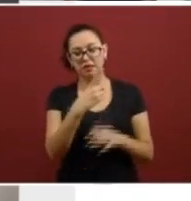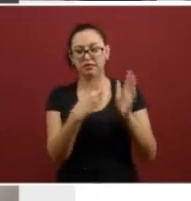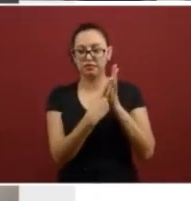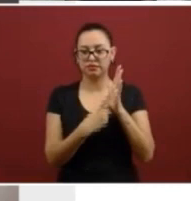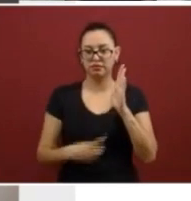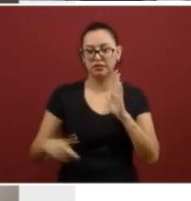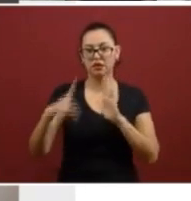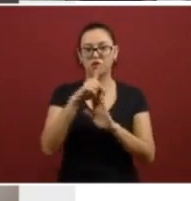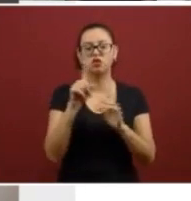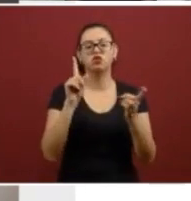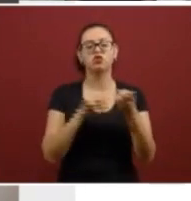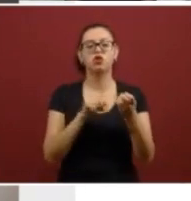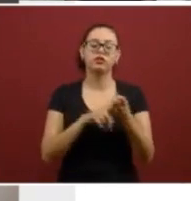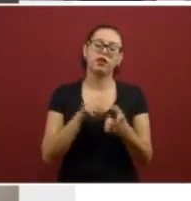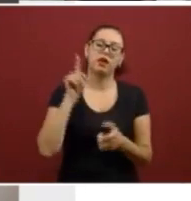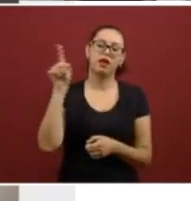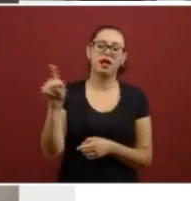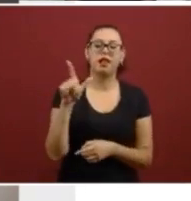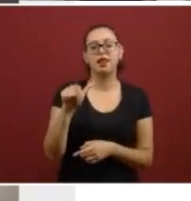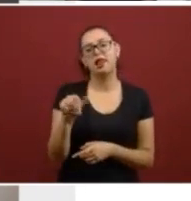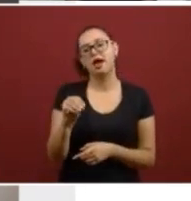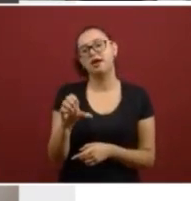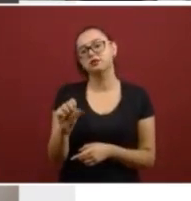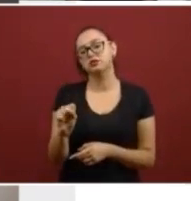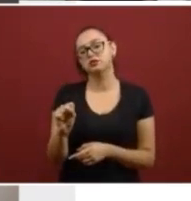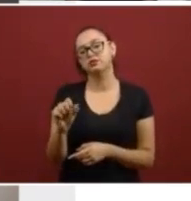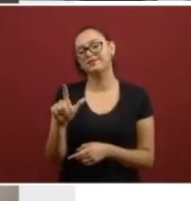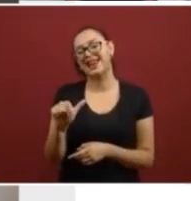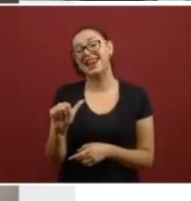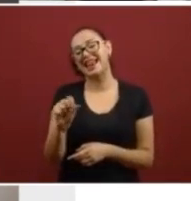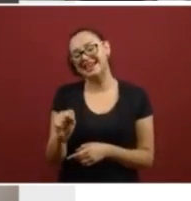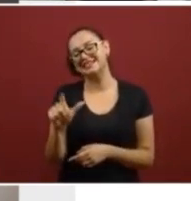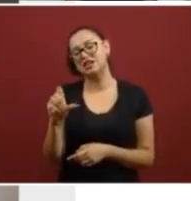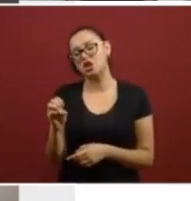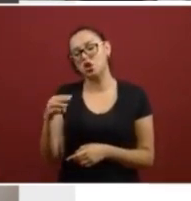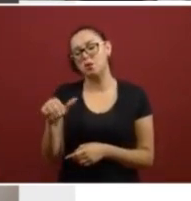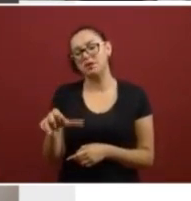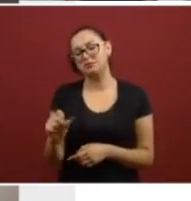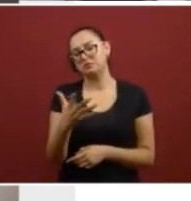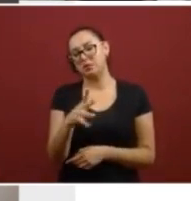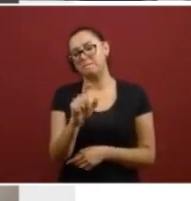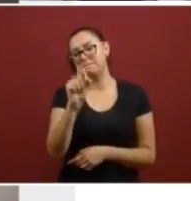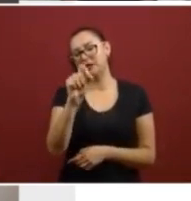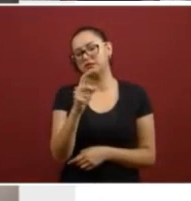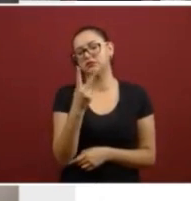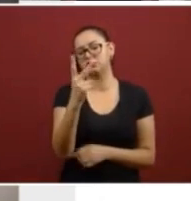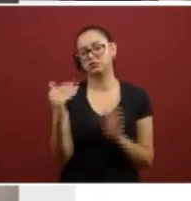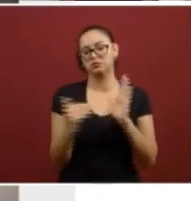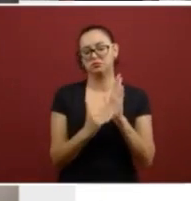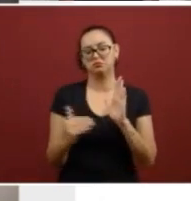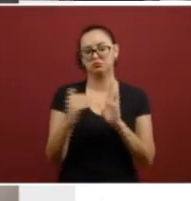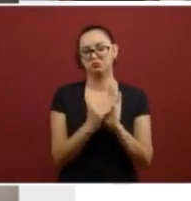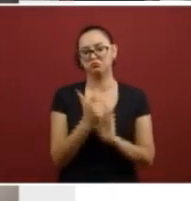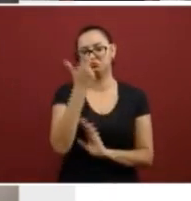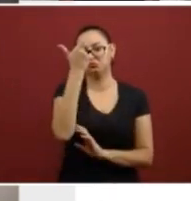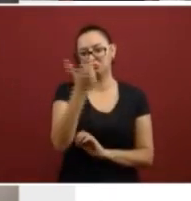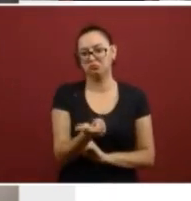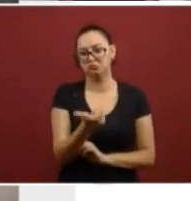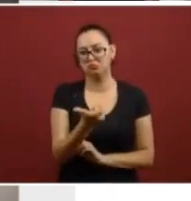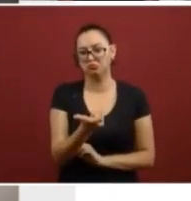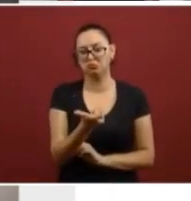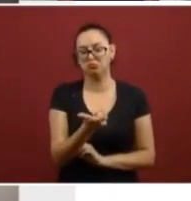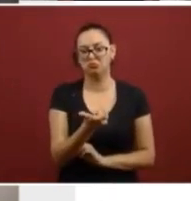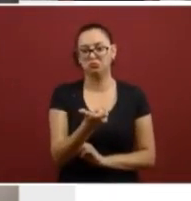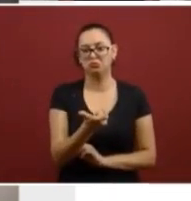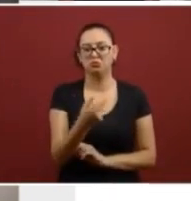que está en apartment. Bosques de las Lomas, que tiene un Bosques valor de Lomas. aproximado de 22 millones de pesos It's worth y que $22 million. anteriormente lo tenía Rocío